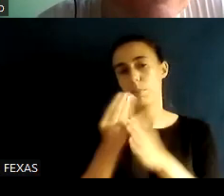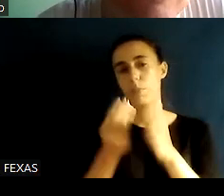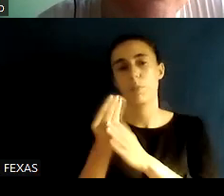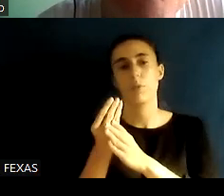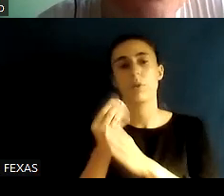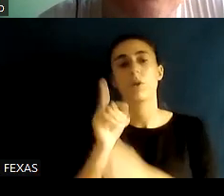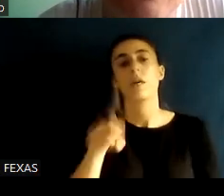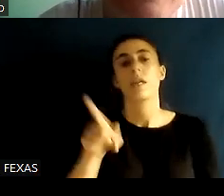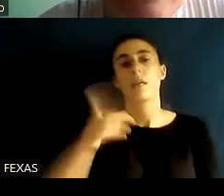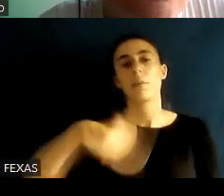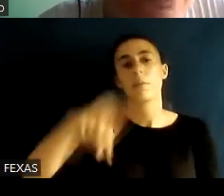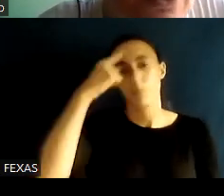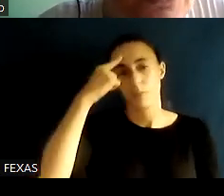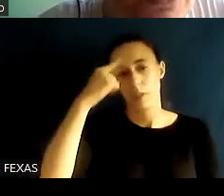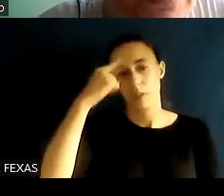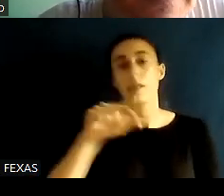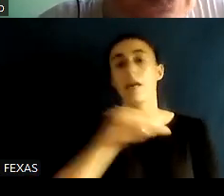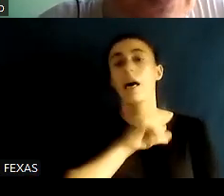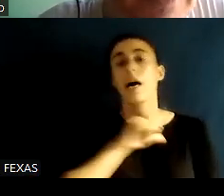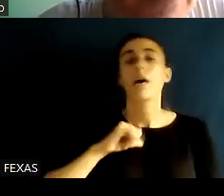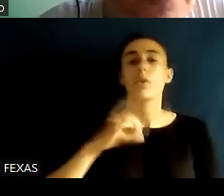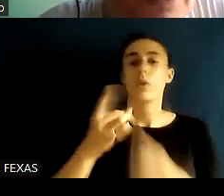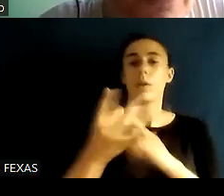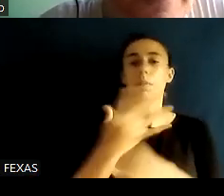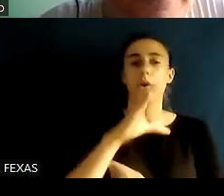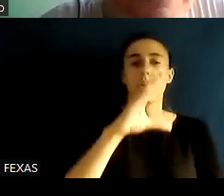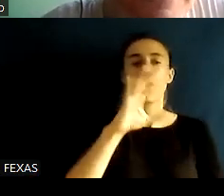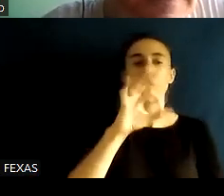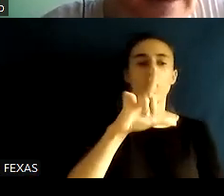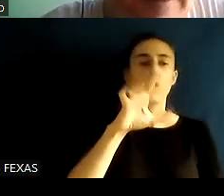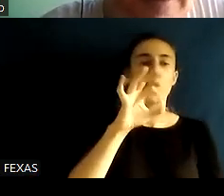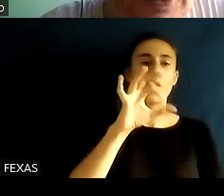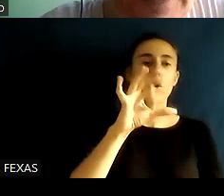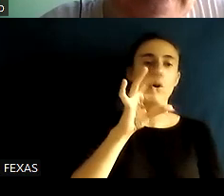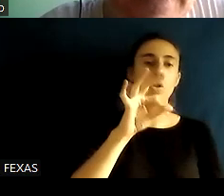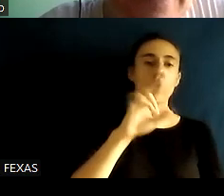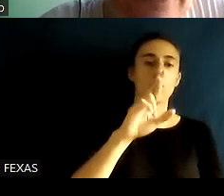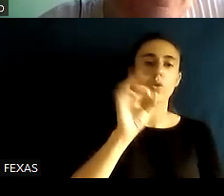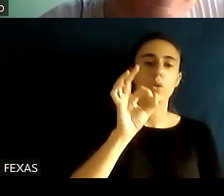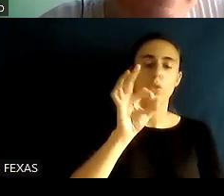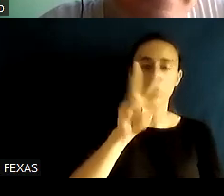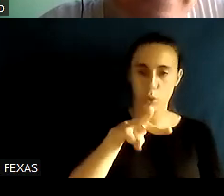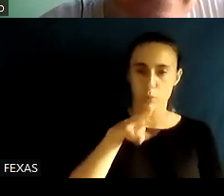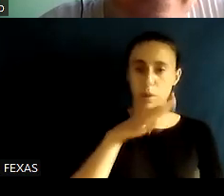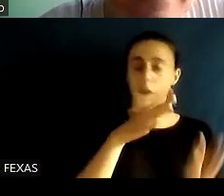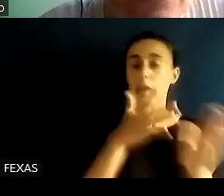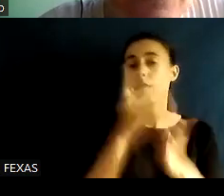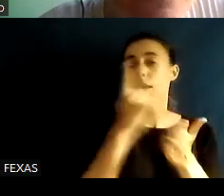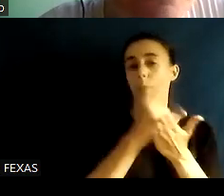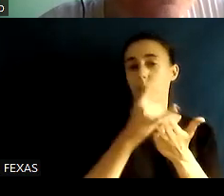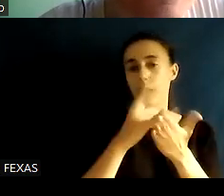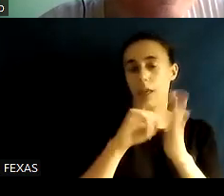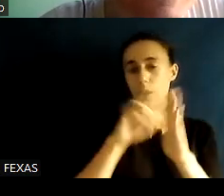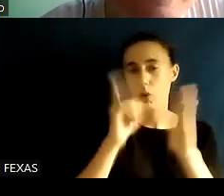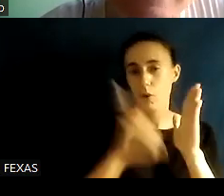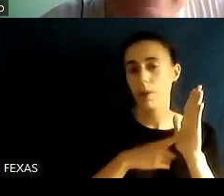tenemos un autoenvío que incluye colostrum, cistus incanus y Pro12, es decir, proteína completa,